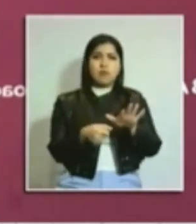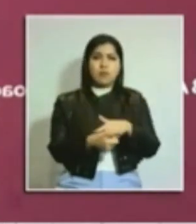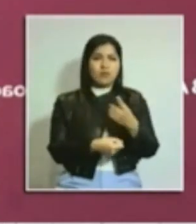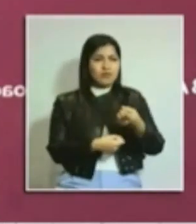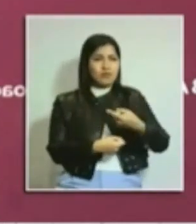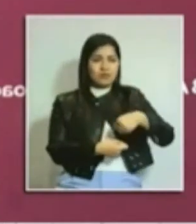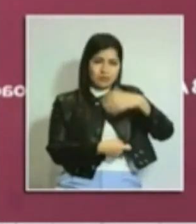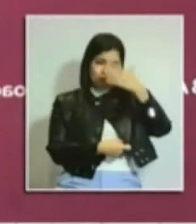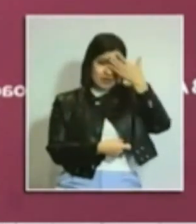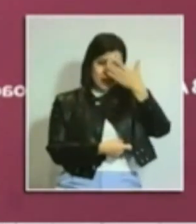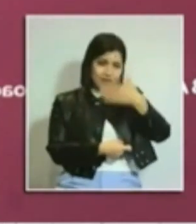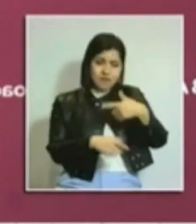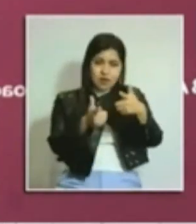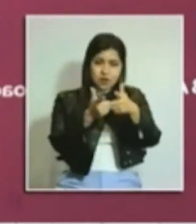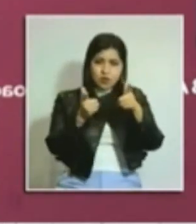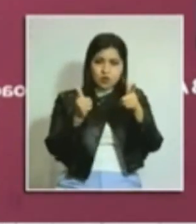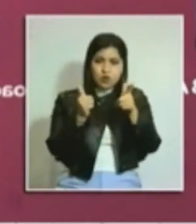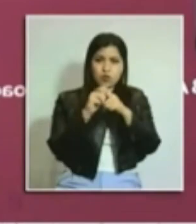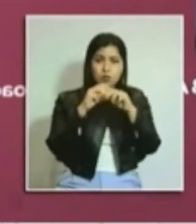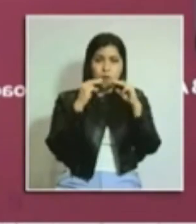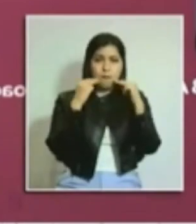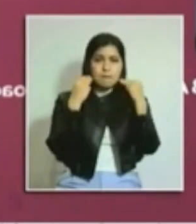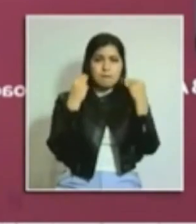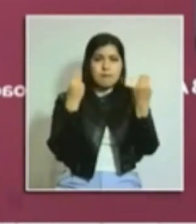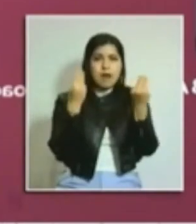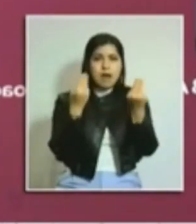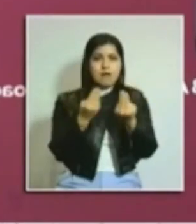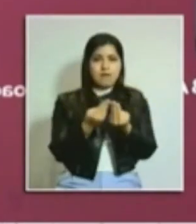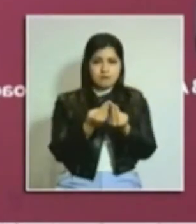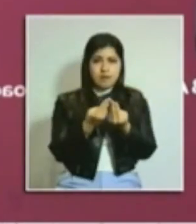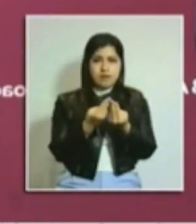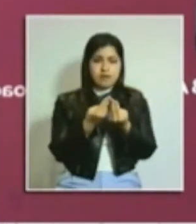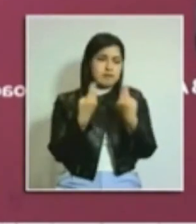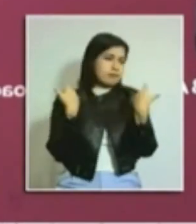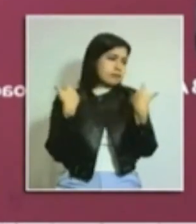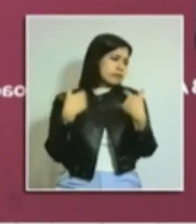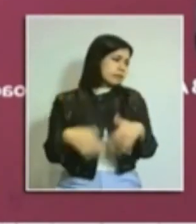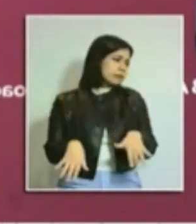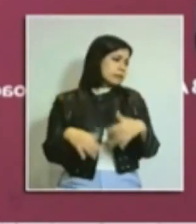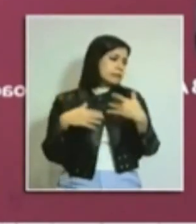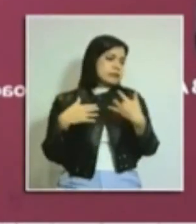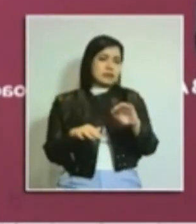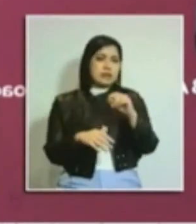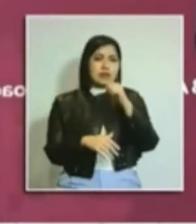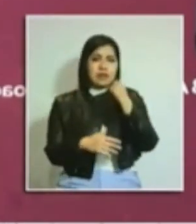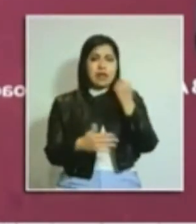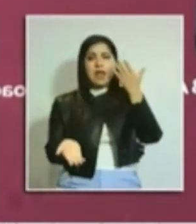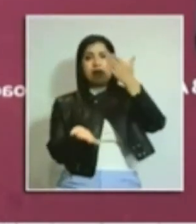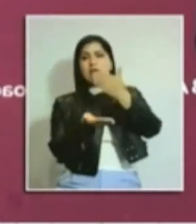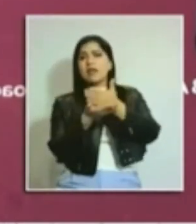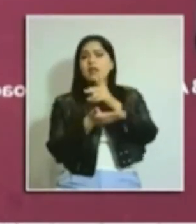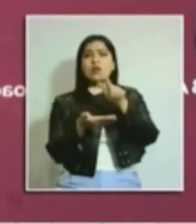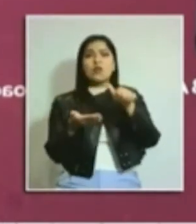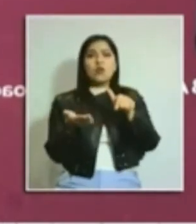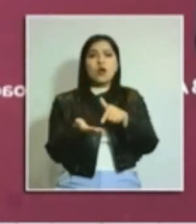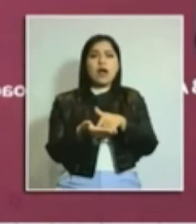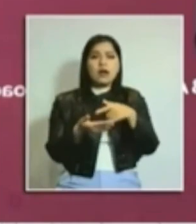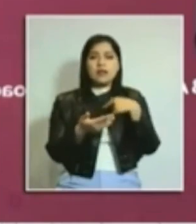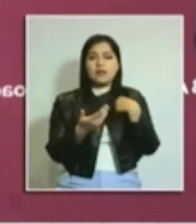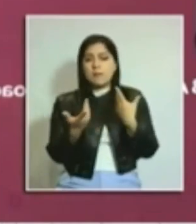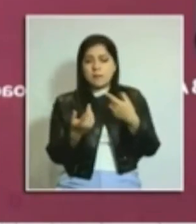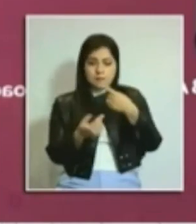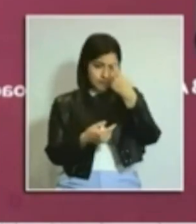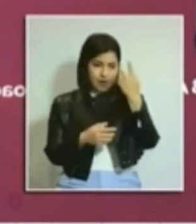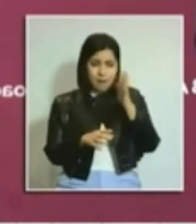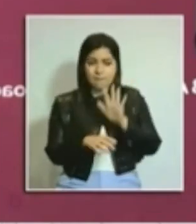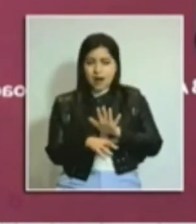organizado se ha ido así a otros lugares donde pueden hacer mucho más, y